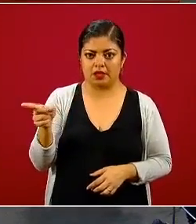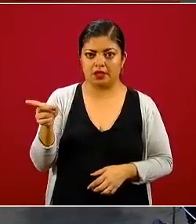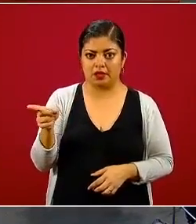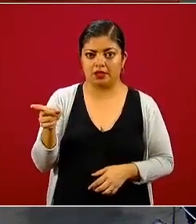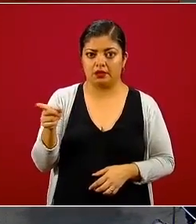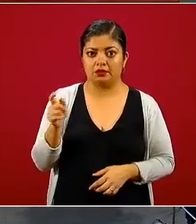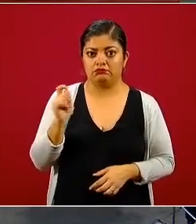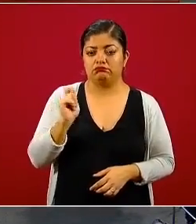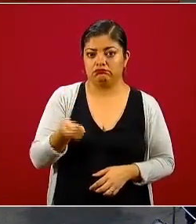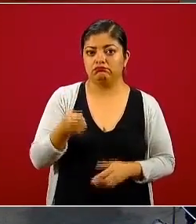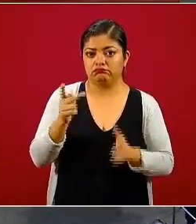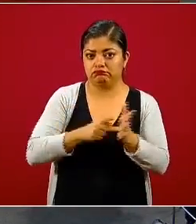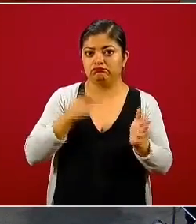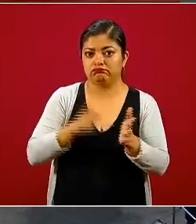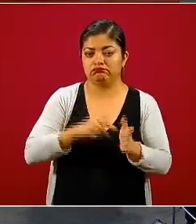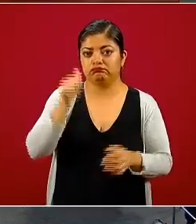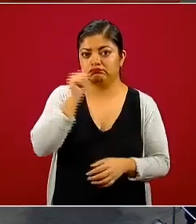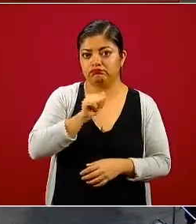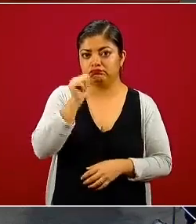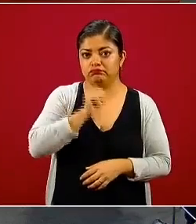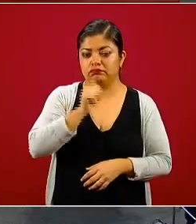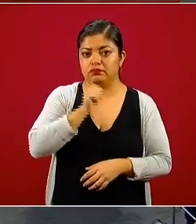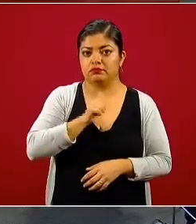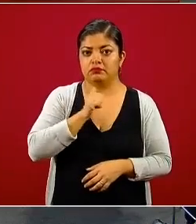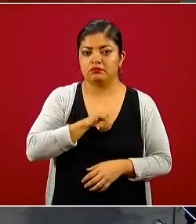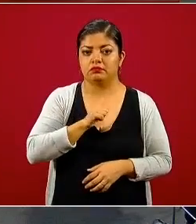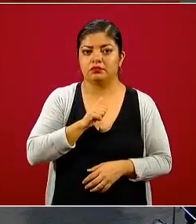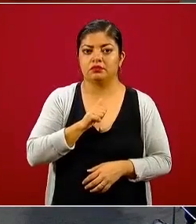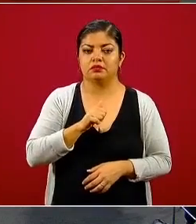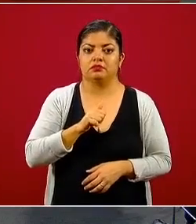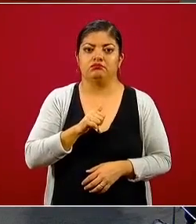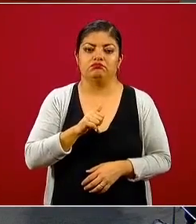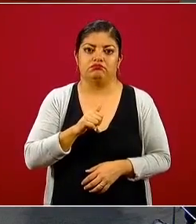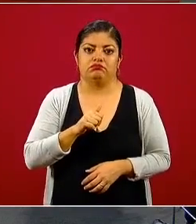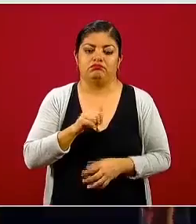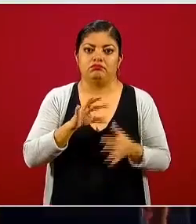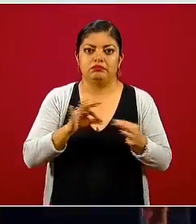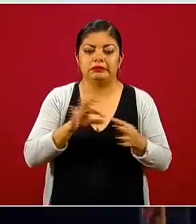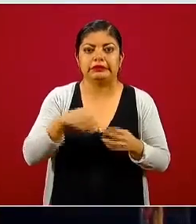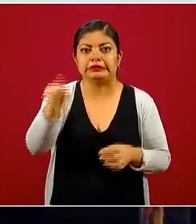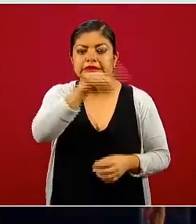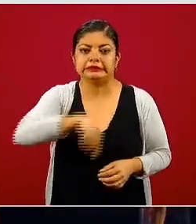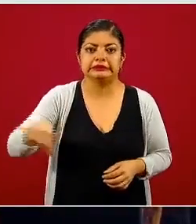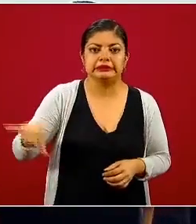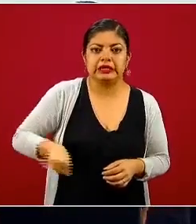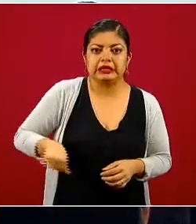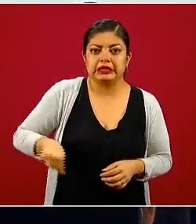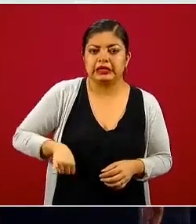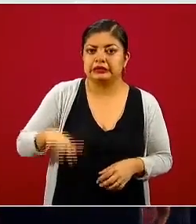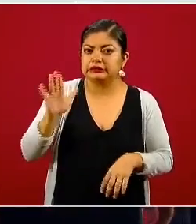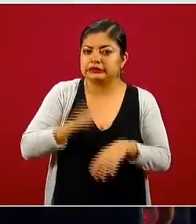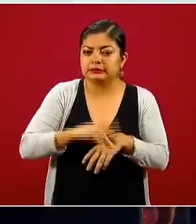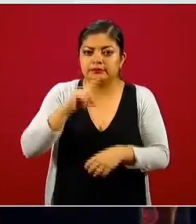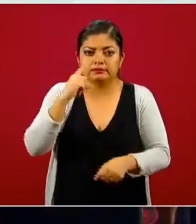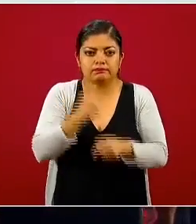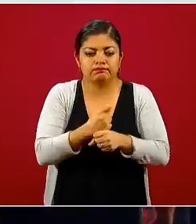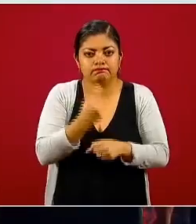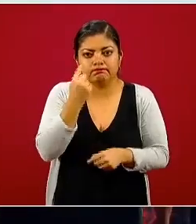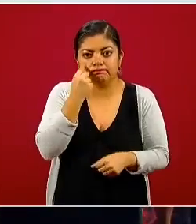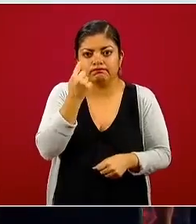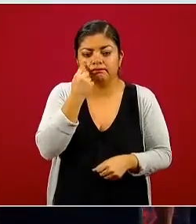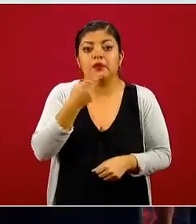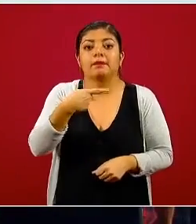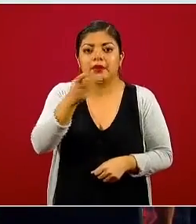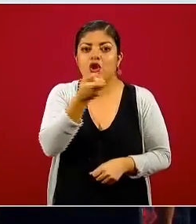hemos comentado en varias ocasiones y que desde luego ha despertado mucho interés público, aunque a veces en